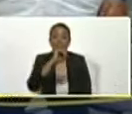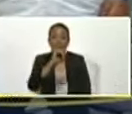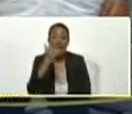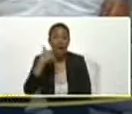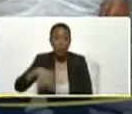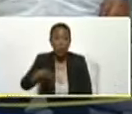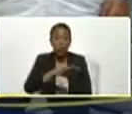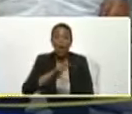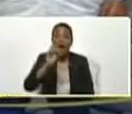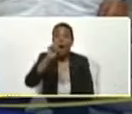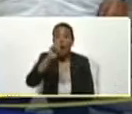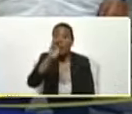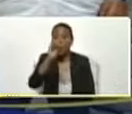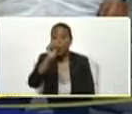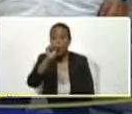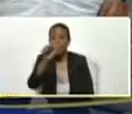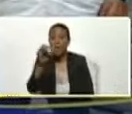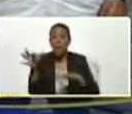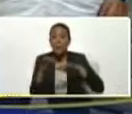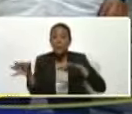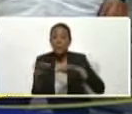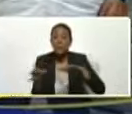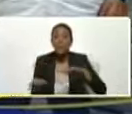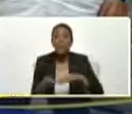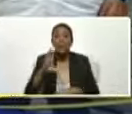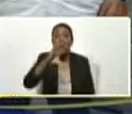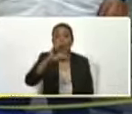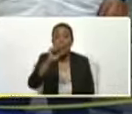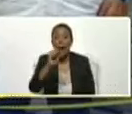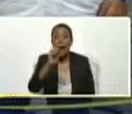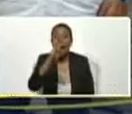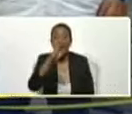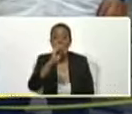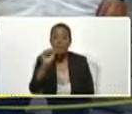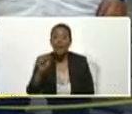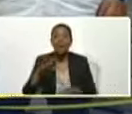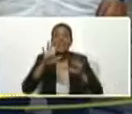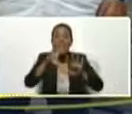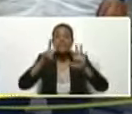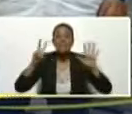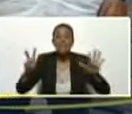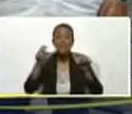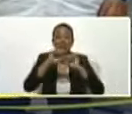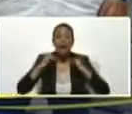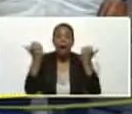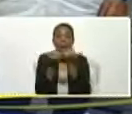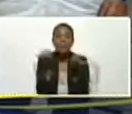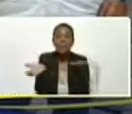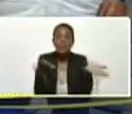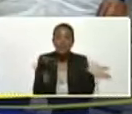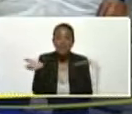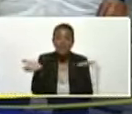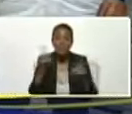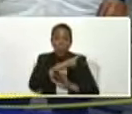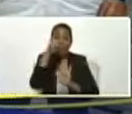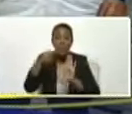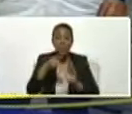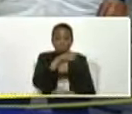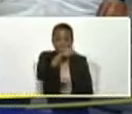en Su rehabilitación total de 17 áreas de servicio en la cual